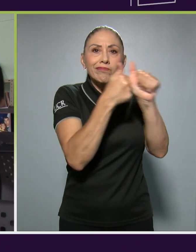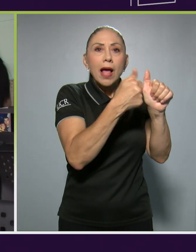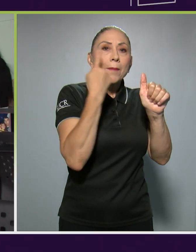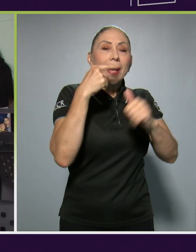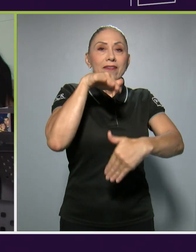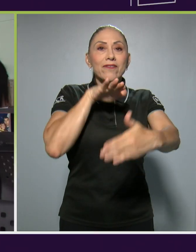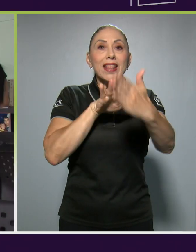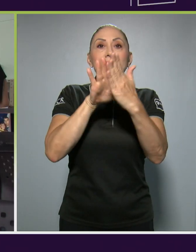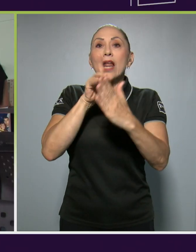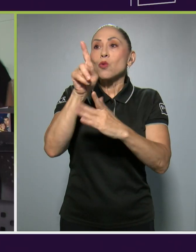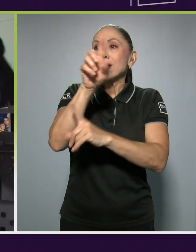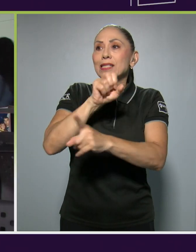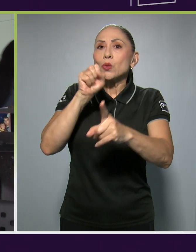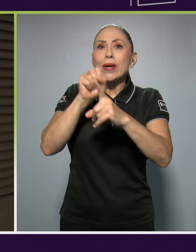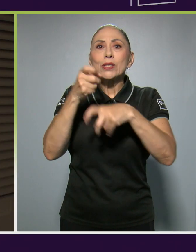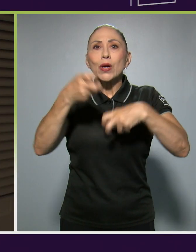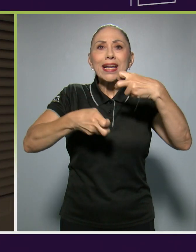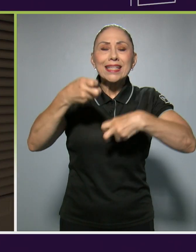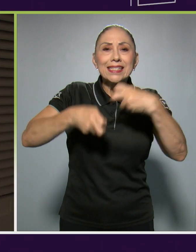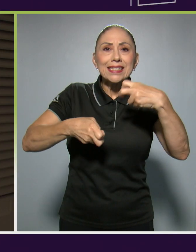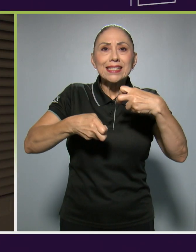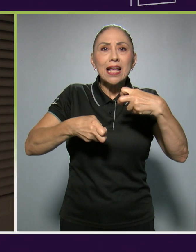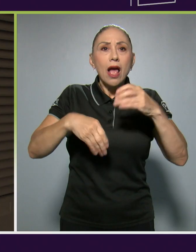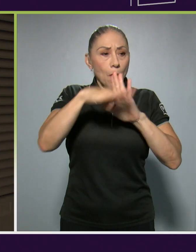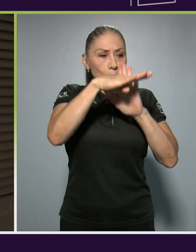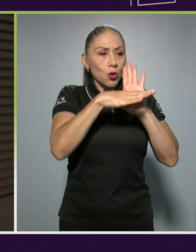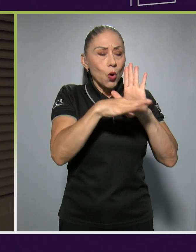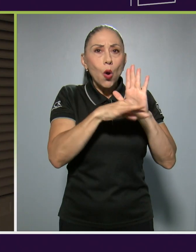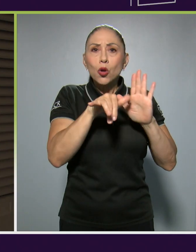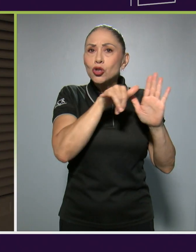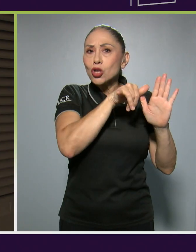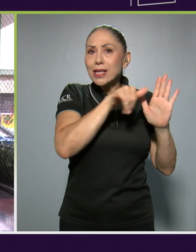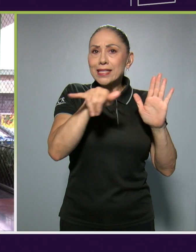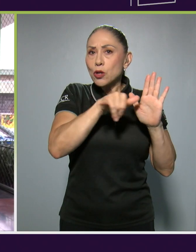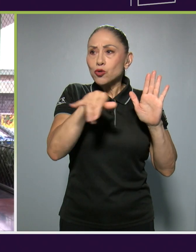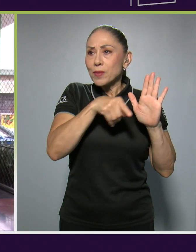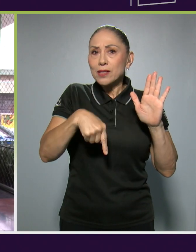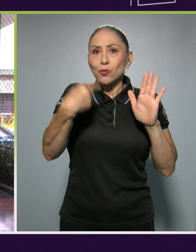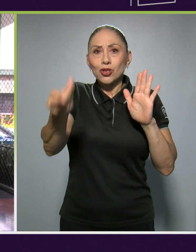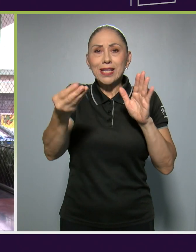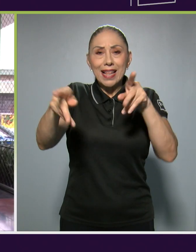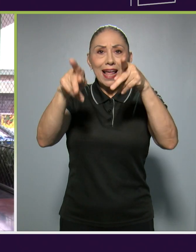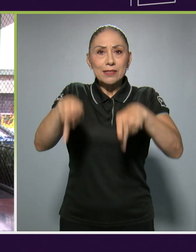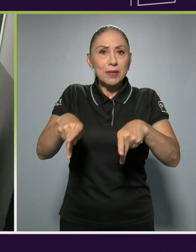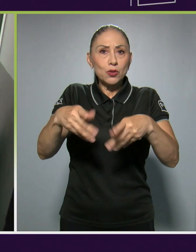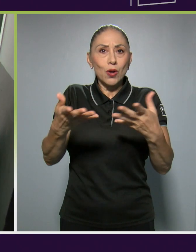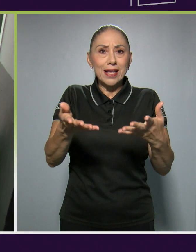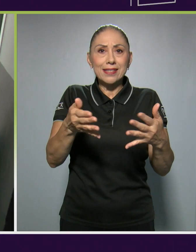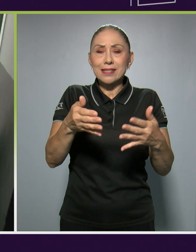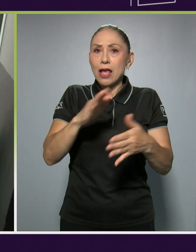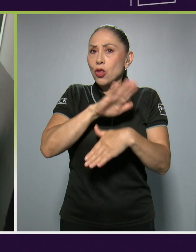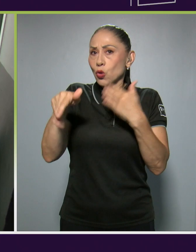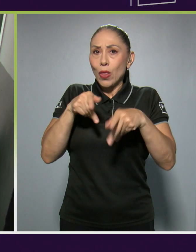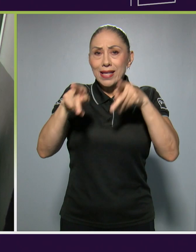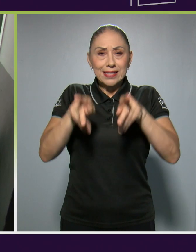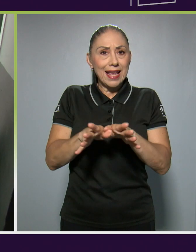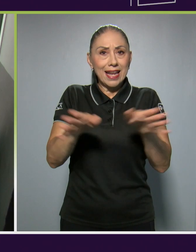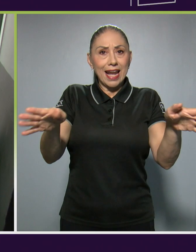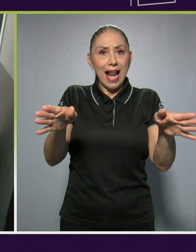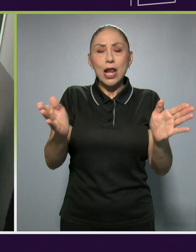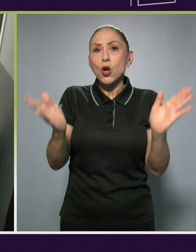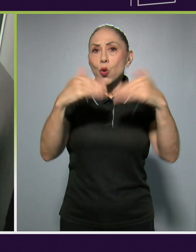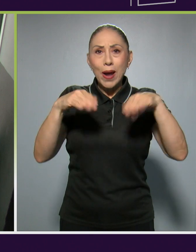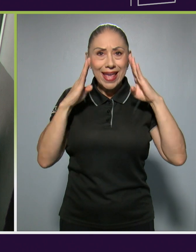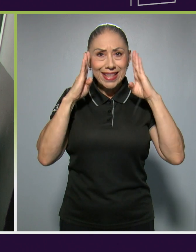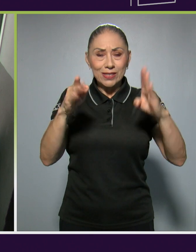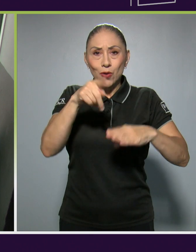para personas neurotípicas, no hay un acceso cognitivo a esos protocolos, entonces hay todavía mucho camino que